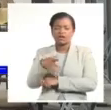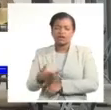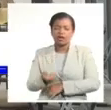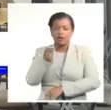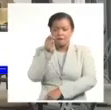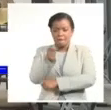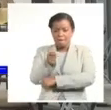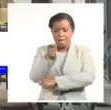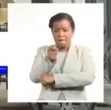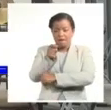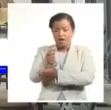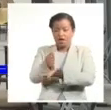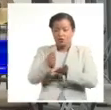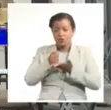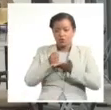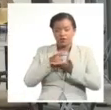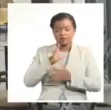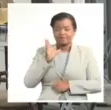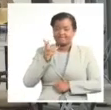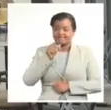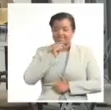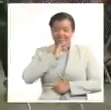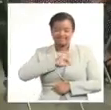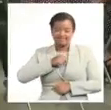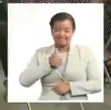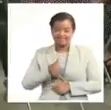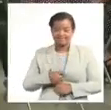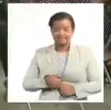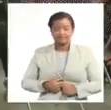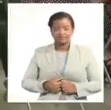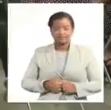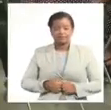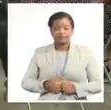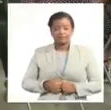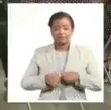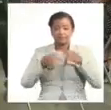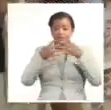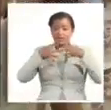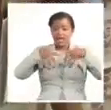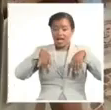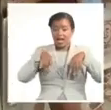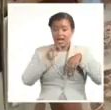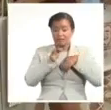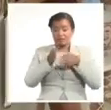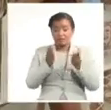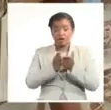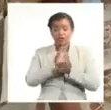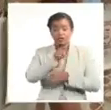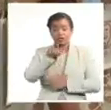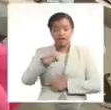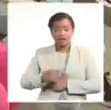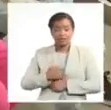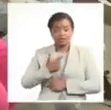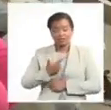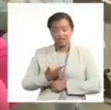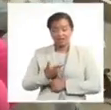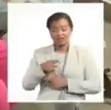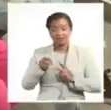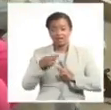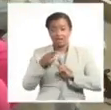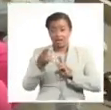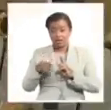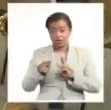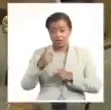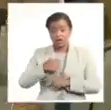sus conocimientos, ha sido verdaderamente maravilloso. La gala que distinguió a los estudiantes de la Escuela Nacional de Teatro en